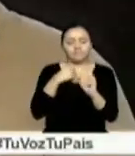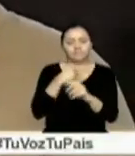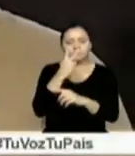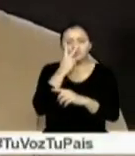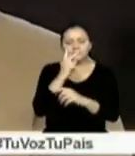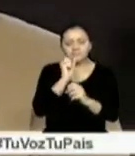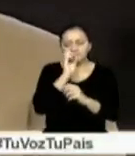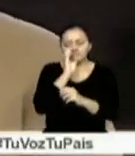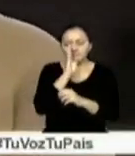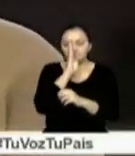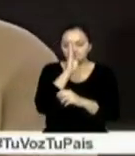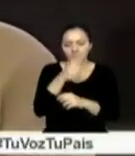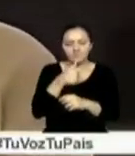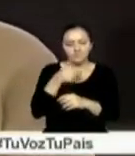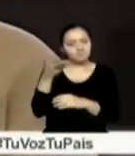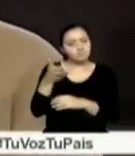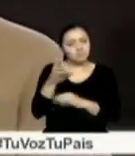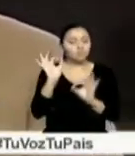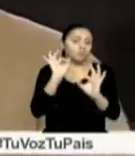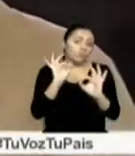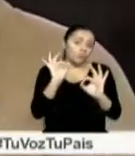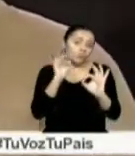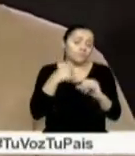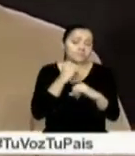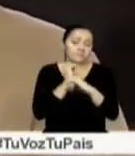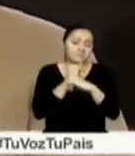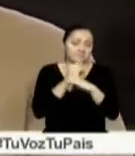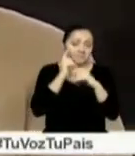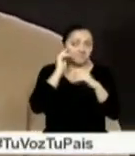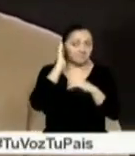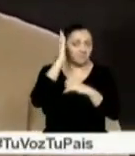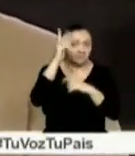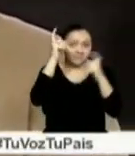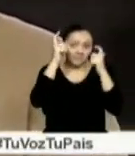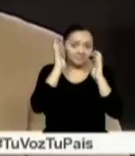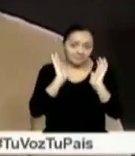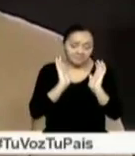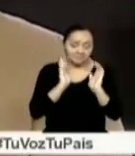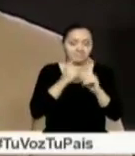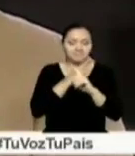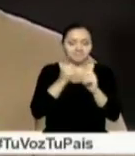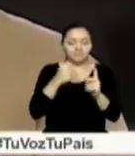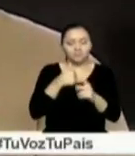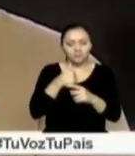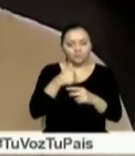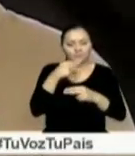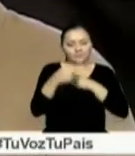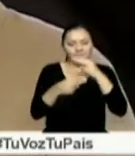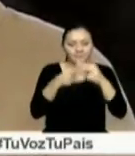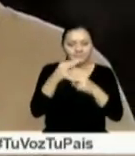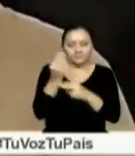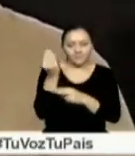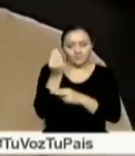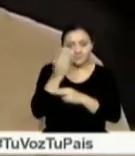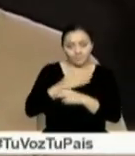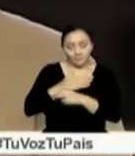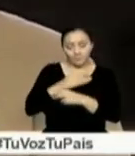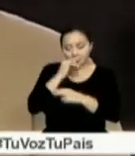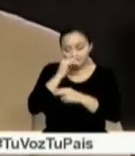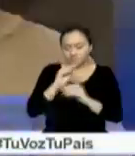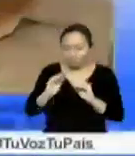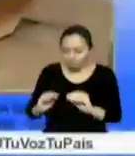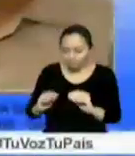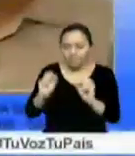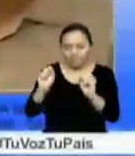grande siendo una maestra o quizás una ingeniera y contándole a otras generaciones que viví y fui